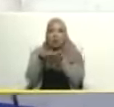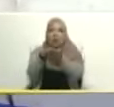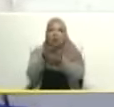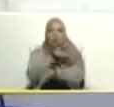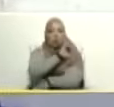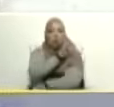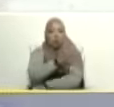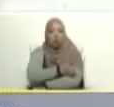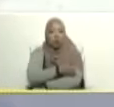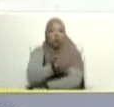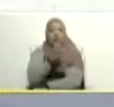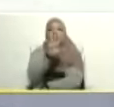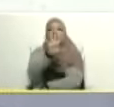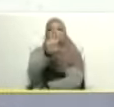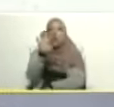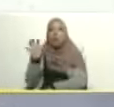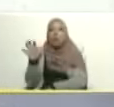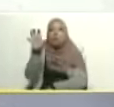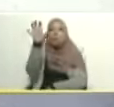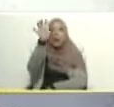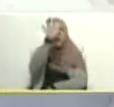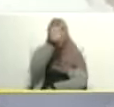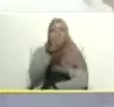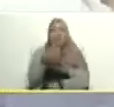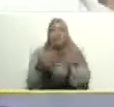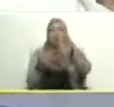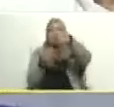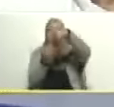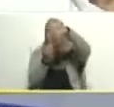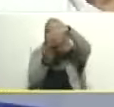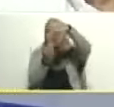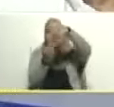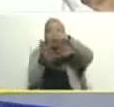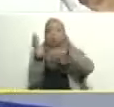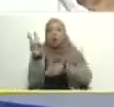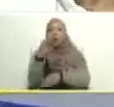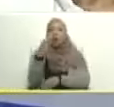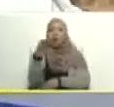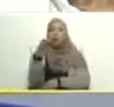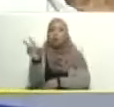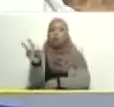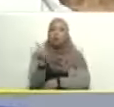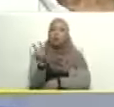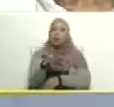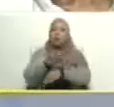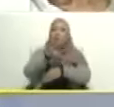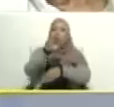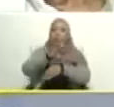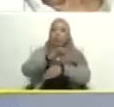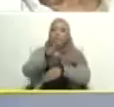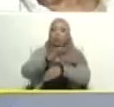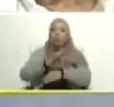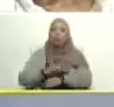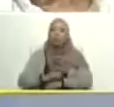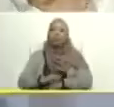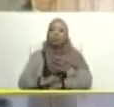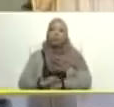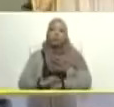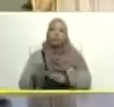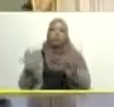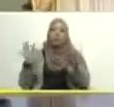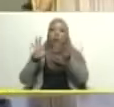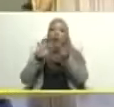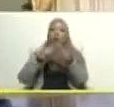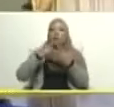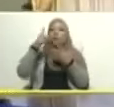entre los dos países. De doble vía, porque construiremos proyectos